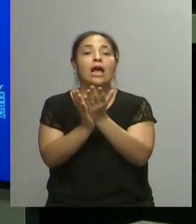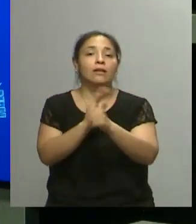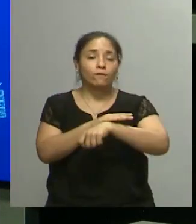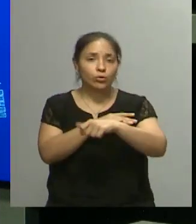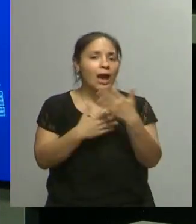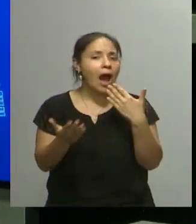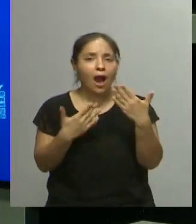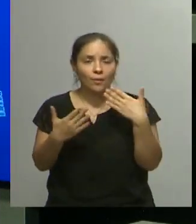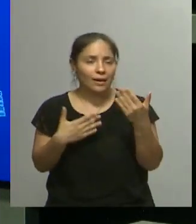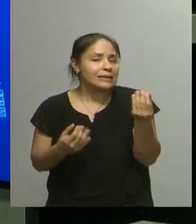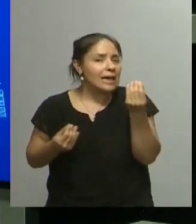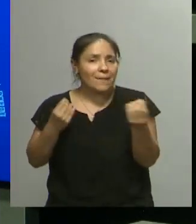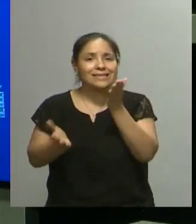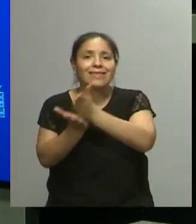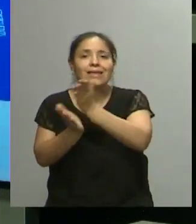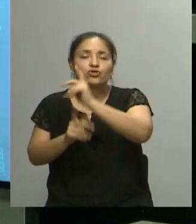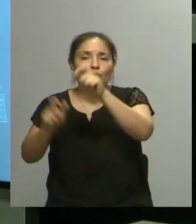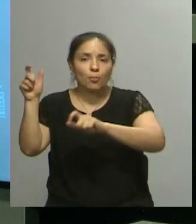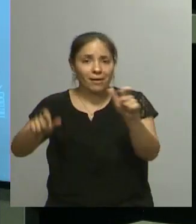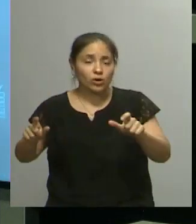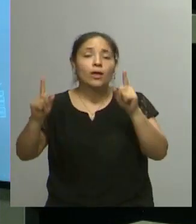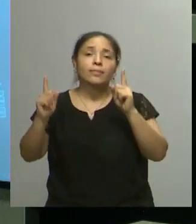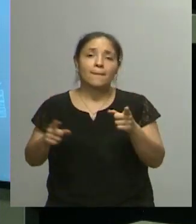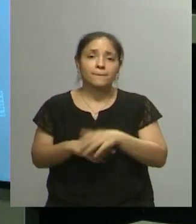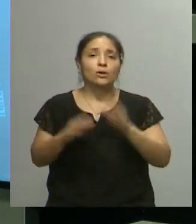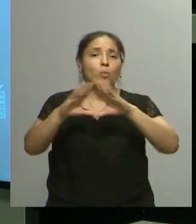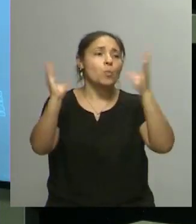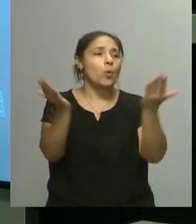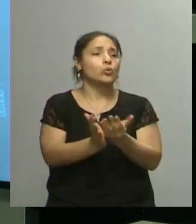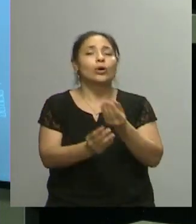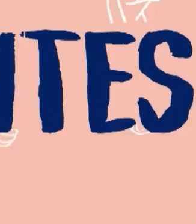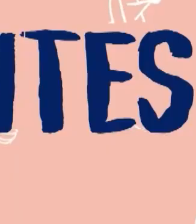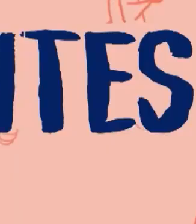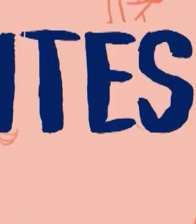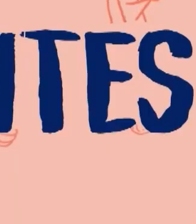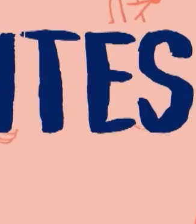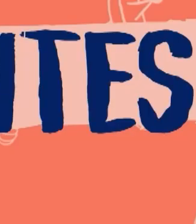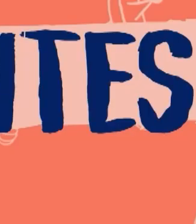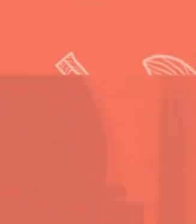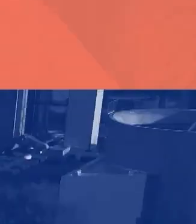en ese país, pero a partir de eso, qué sucede también en el resto del mundo. Aquí en Apuntes.